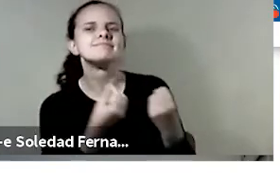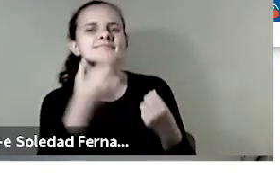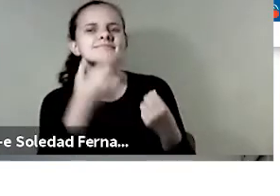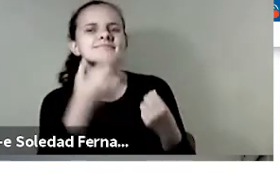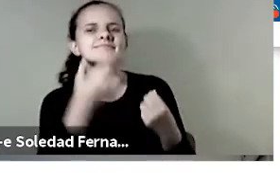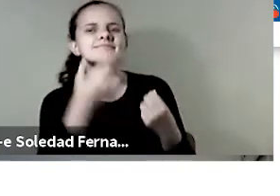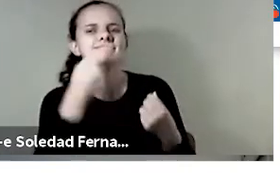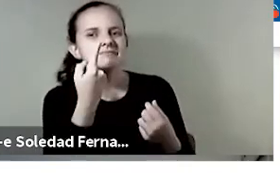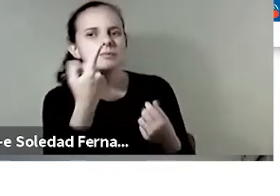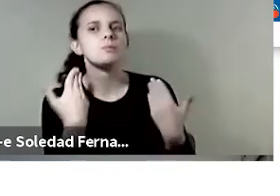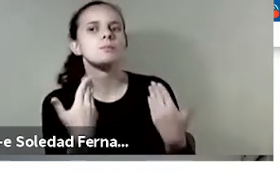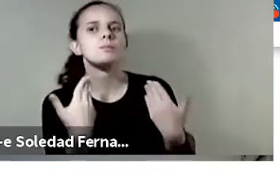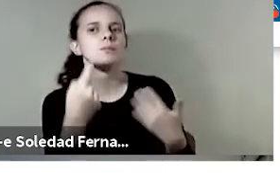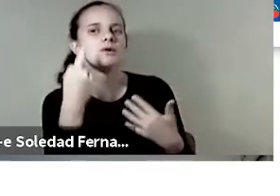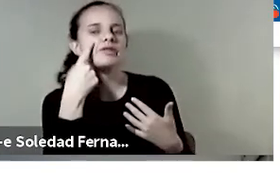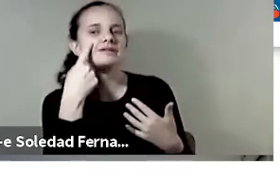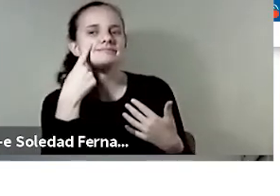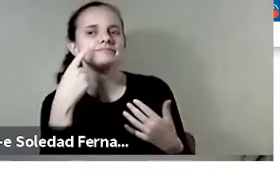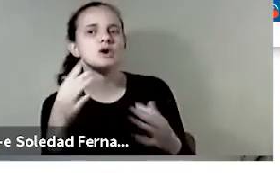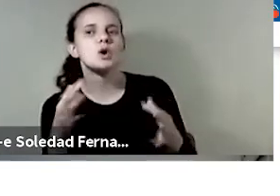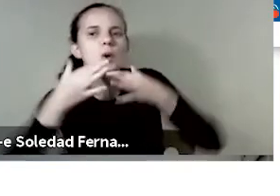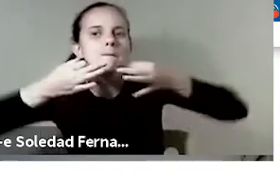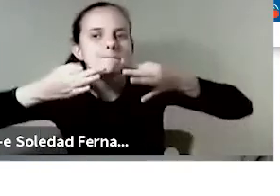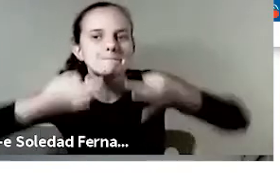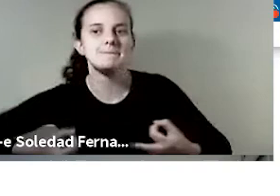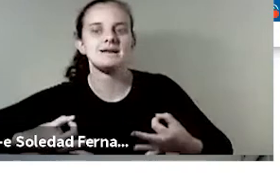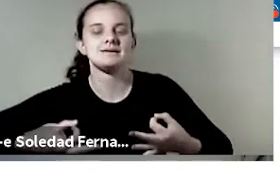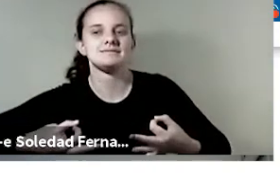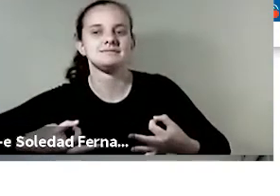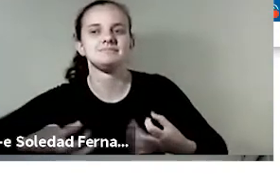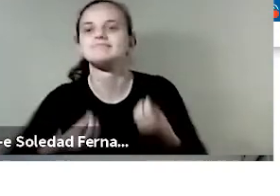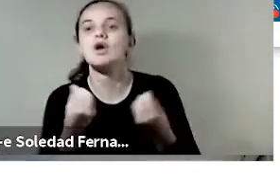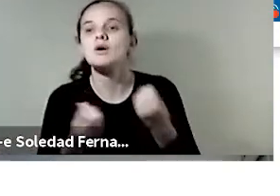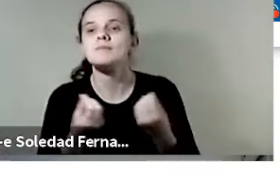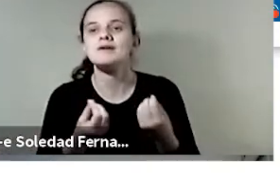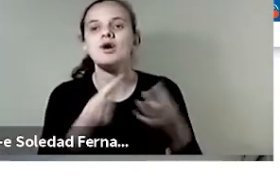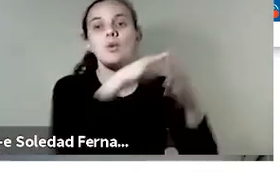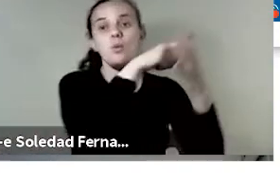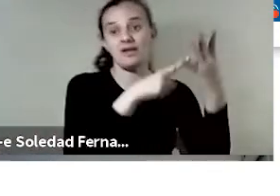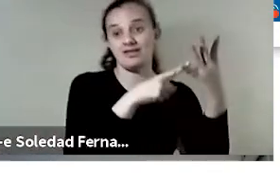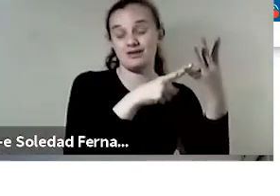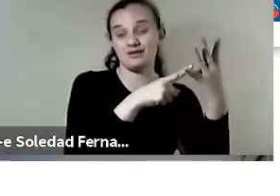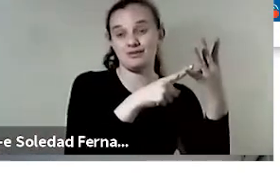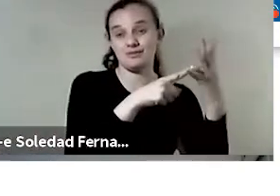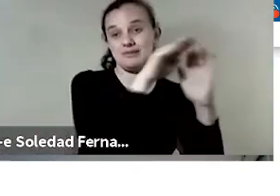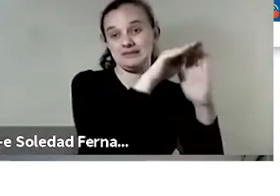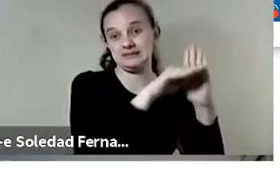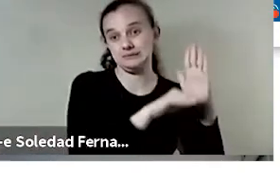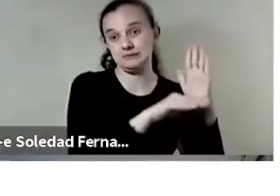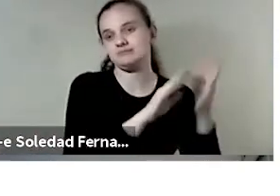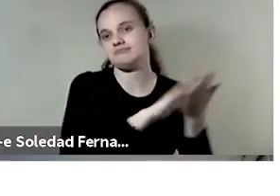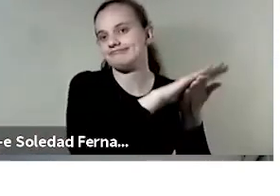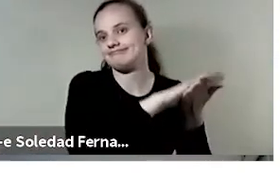en el todo, pero que yo en realidad lo que me importa es poder cumplir con el criterio, ¿sí? Lo